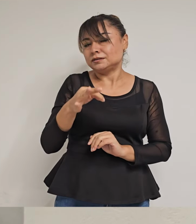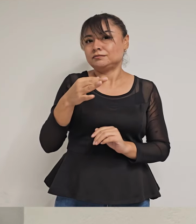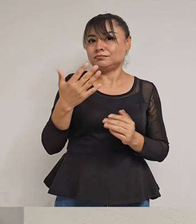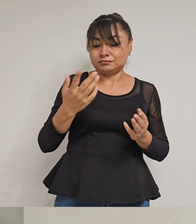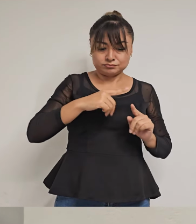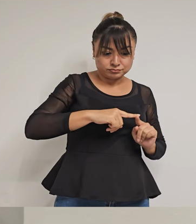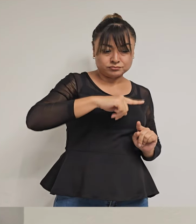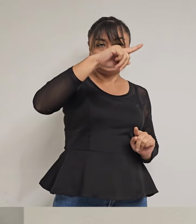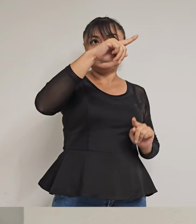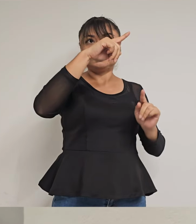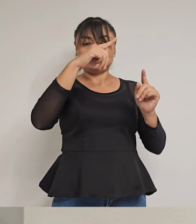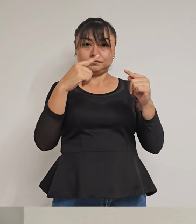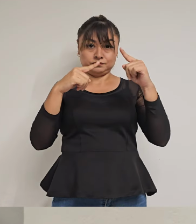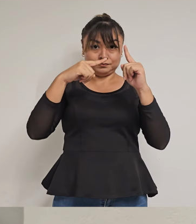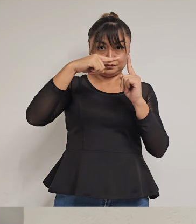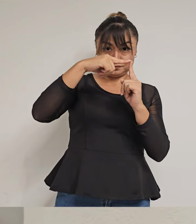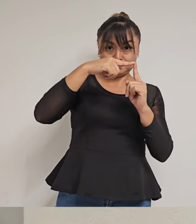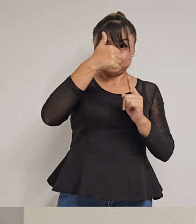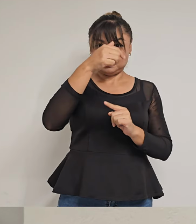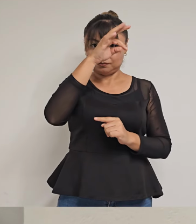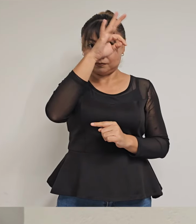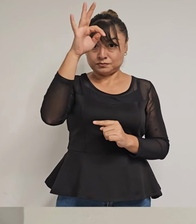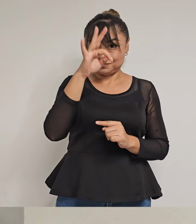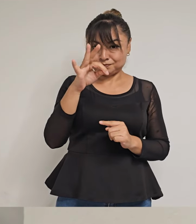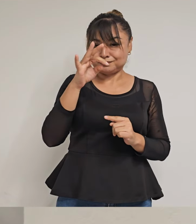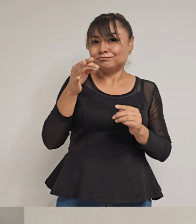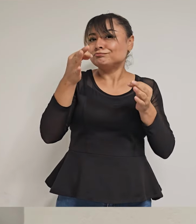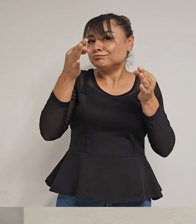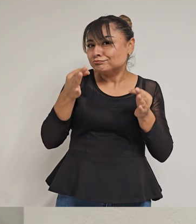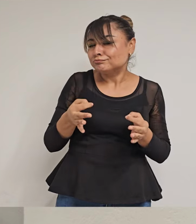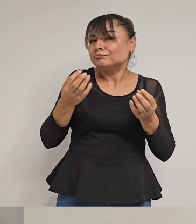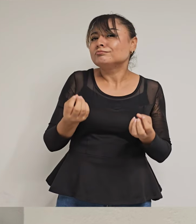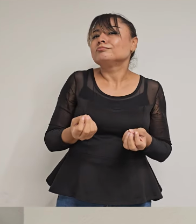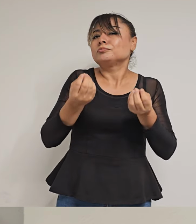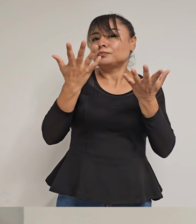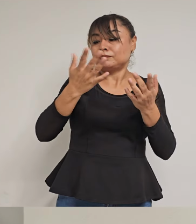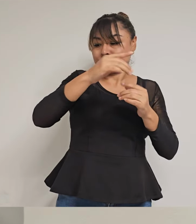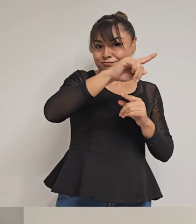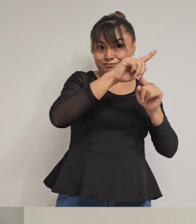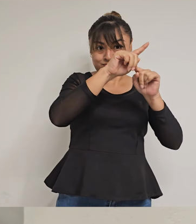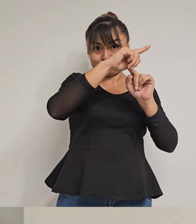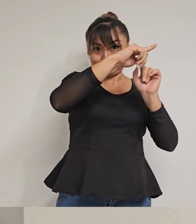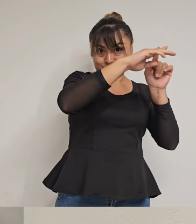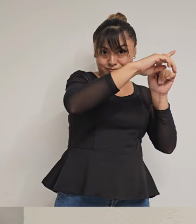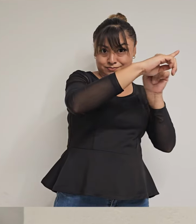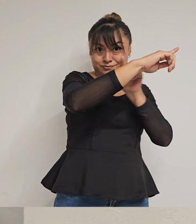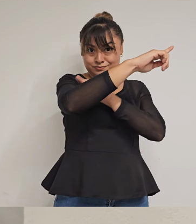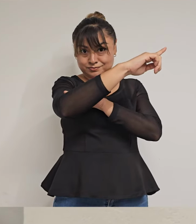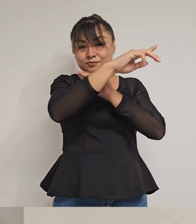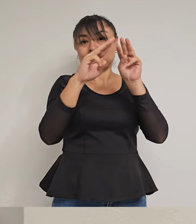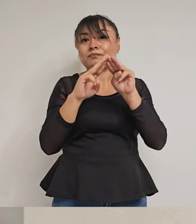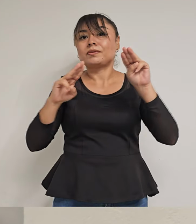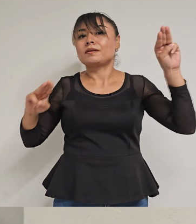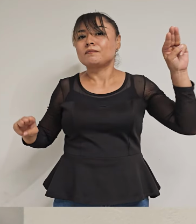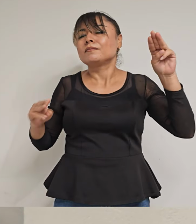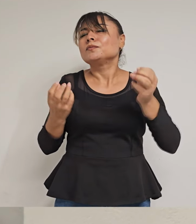va a dar la cantidad de metros que debe medir nuestra rampa en sentido longitudinal, es decir, la cantidad de metros que tiene que recorrer. En este caso,